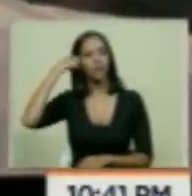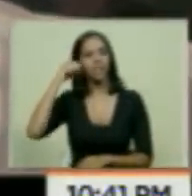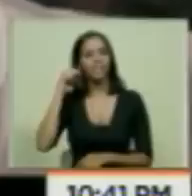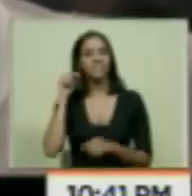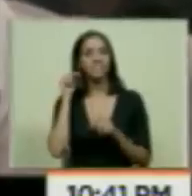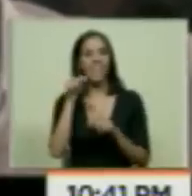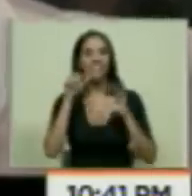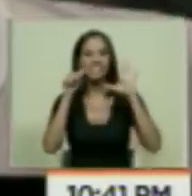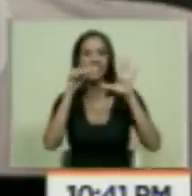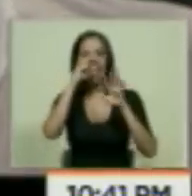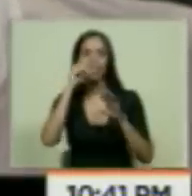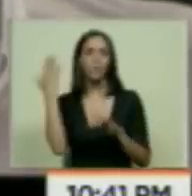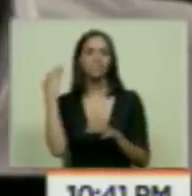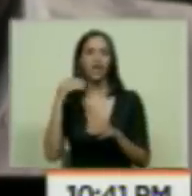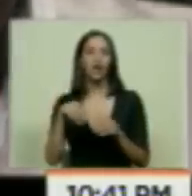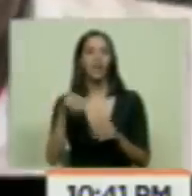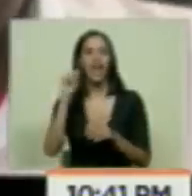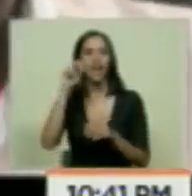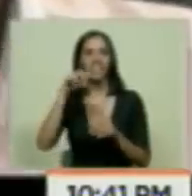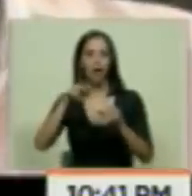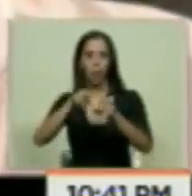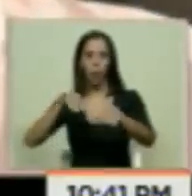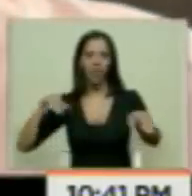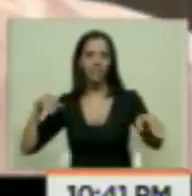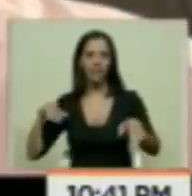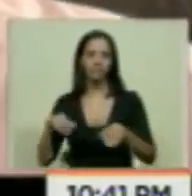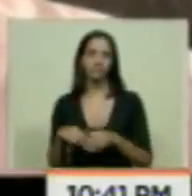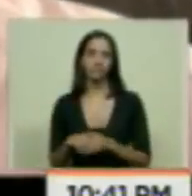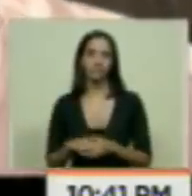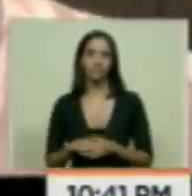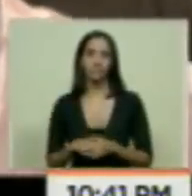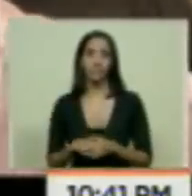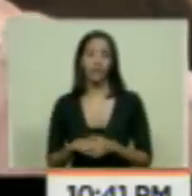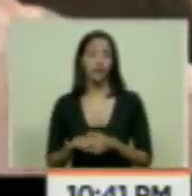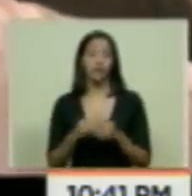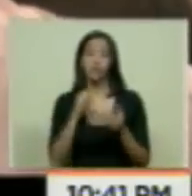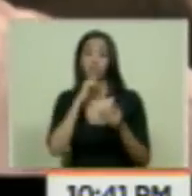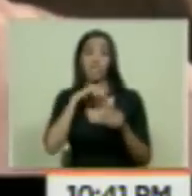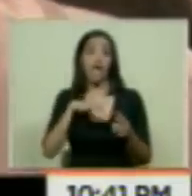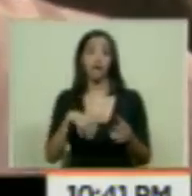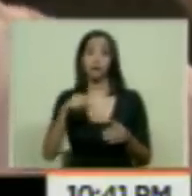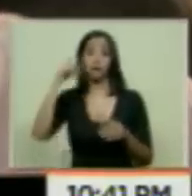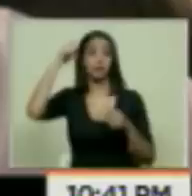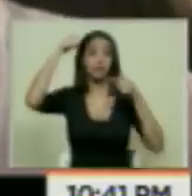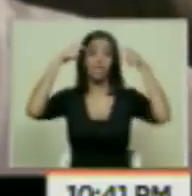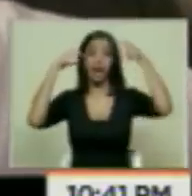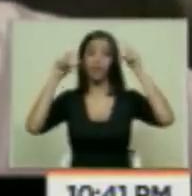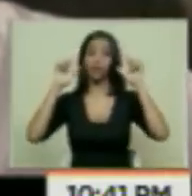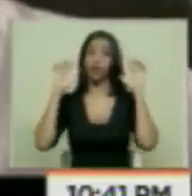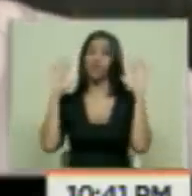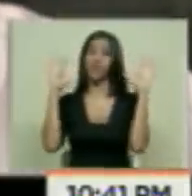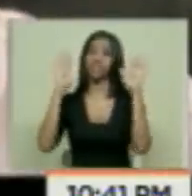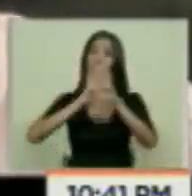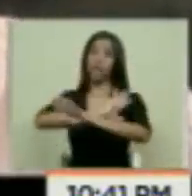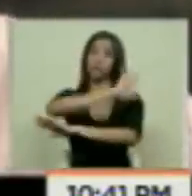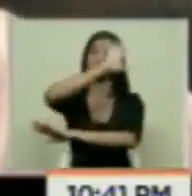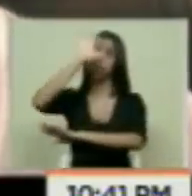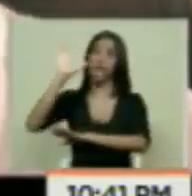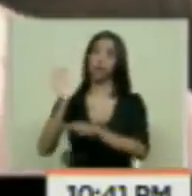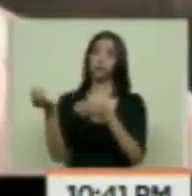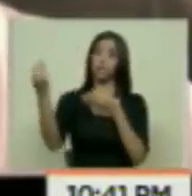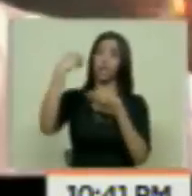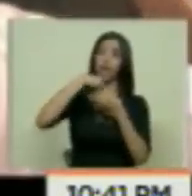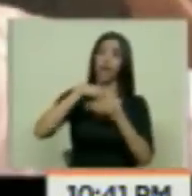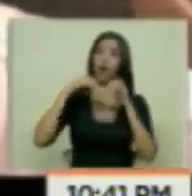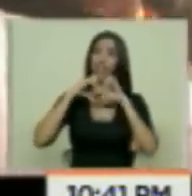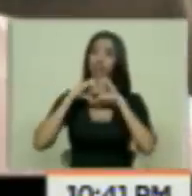hace 6 años de la Avenida Bolívar? El milagro. Chávez con el brazo hacia el cielo. Se quedó en el alma, en el corazón de todos los